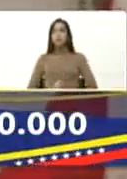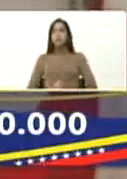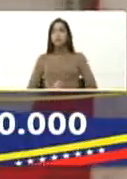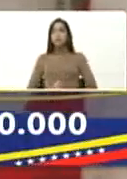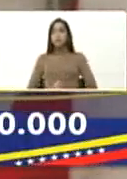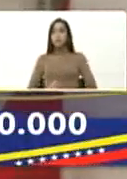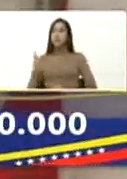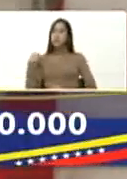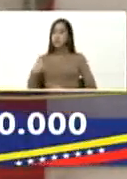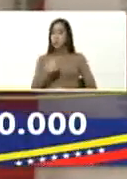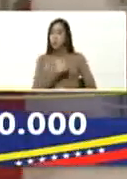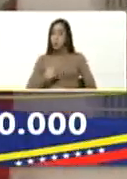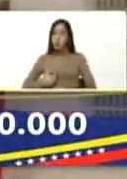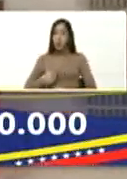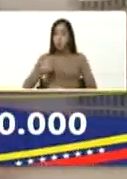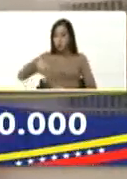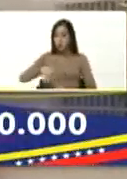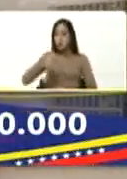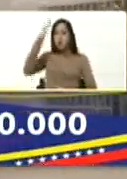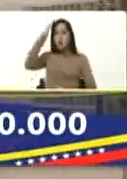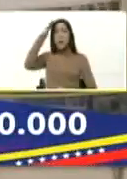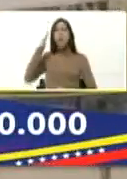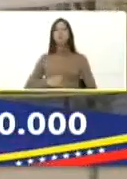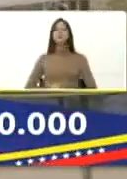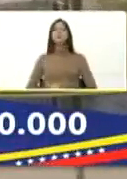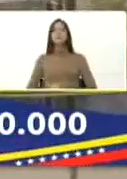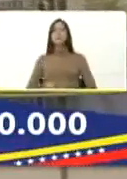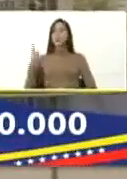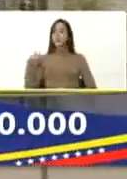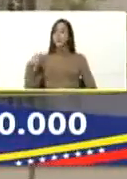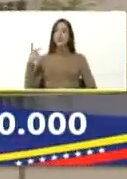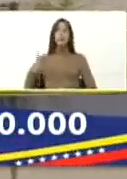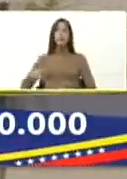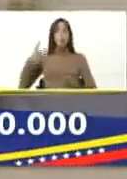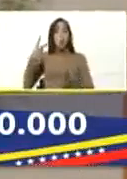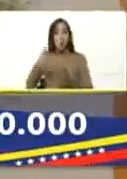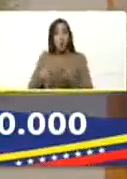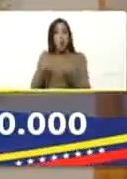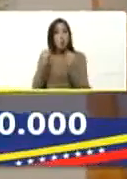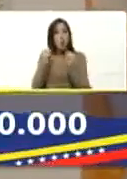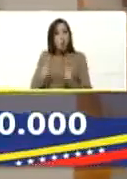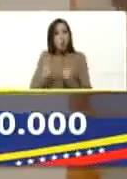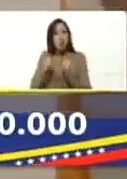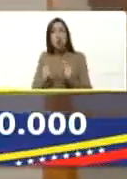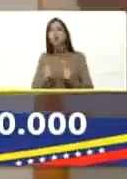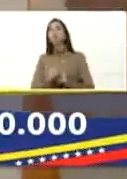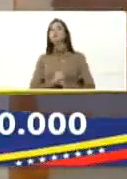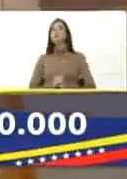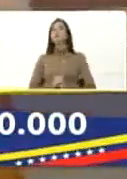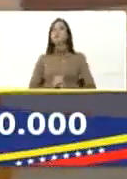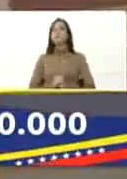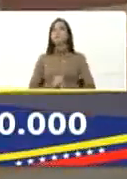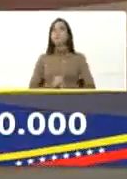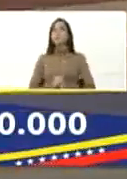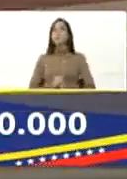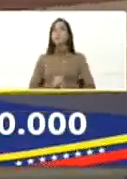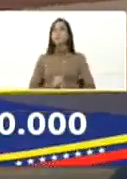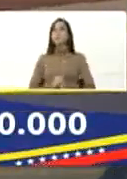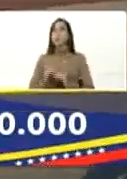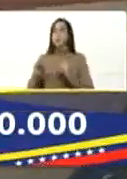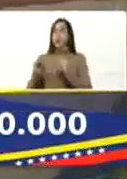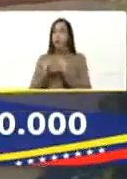Quiero que sepa, presidente, que tenemos la voluntad y la firmeza de cancelar nuestras